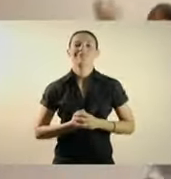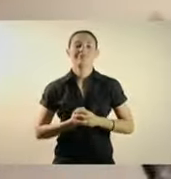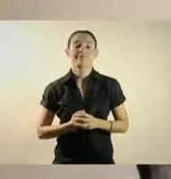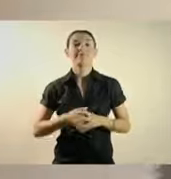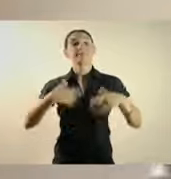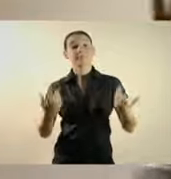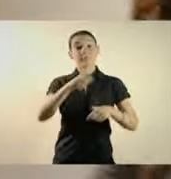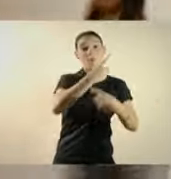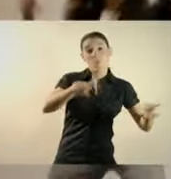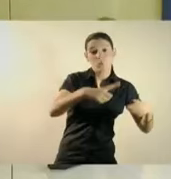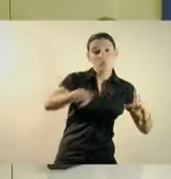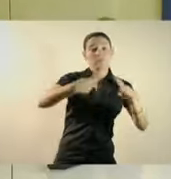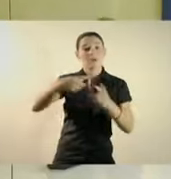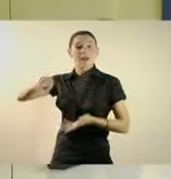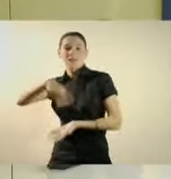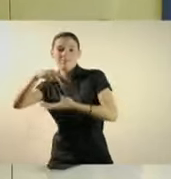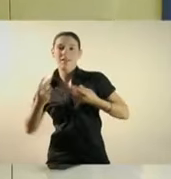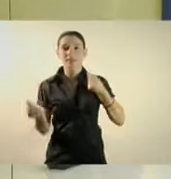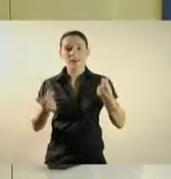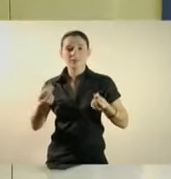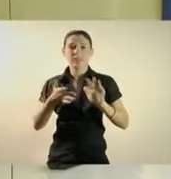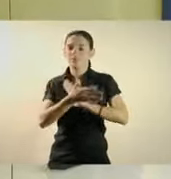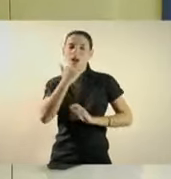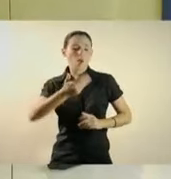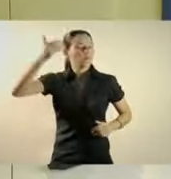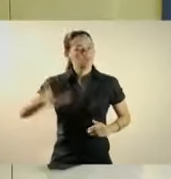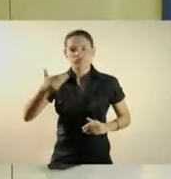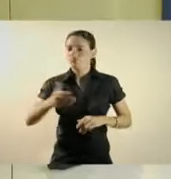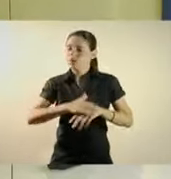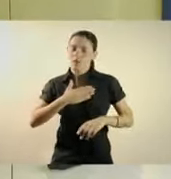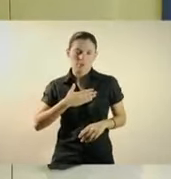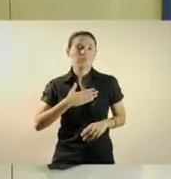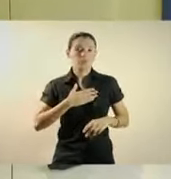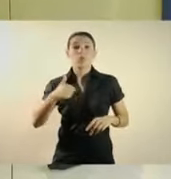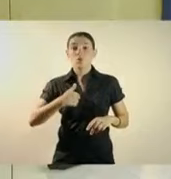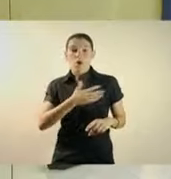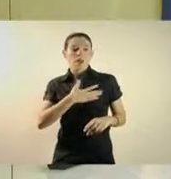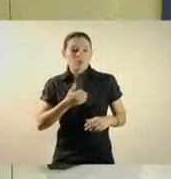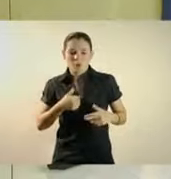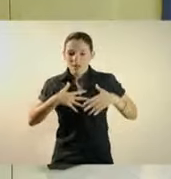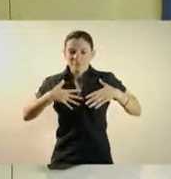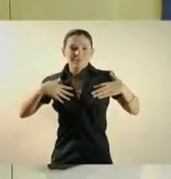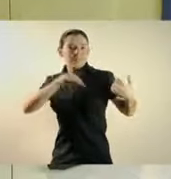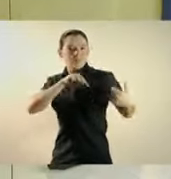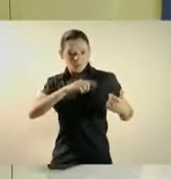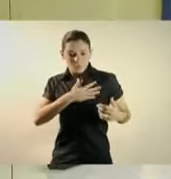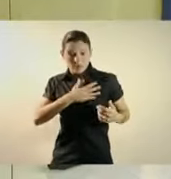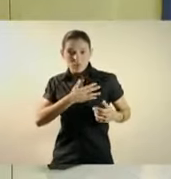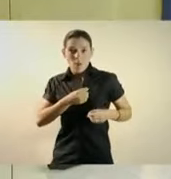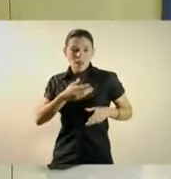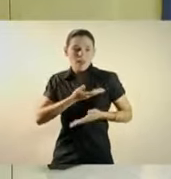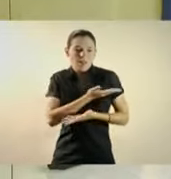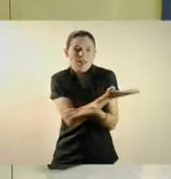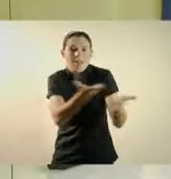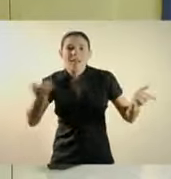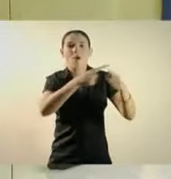La música y la danza siempre han sido algo muy significativo para mí. Entonces siempre he querido que esa emoción que yo siento la pudieran compartir las